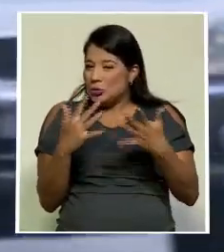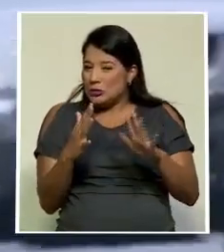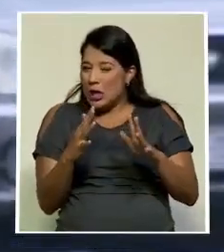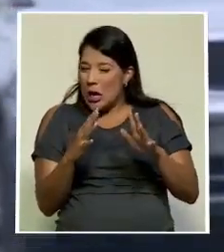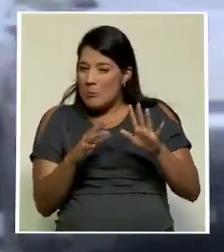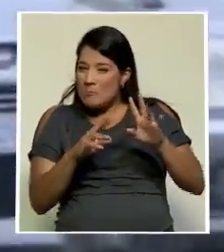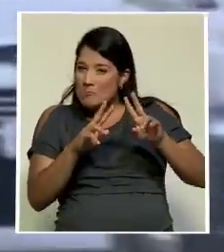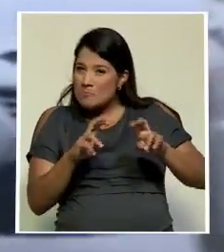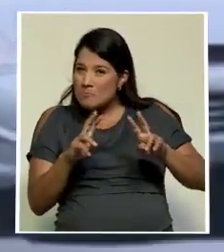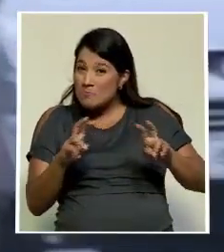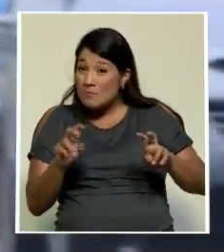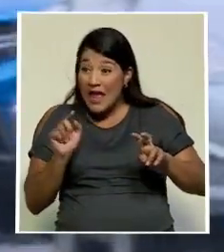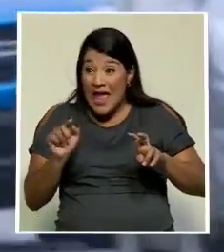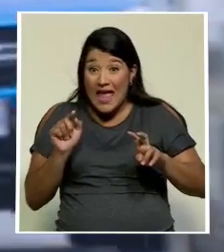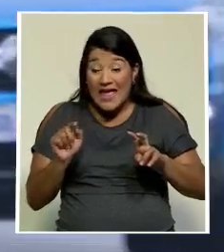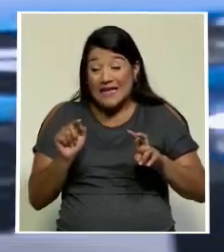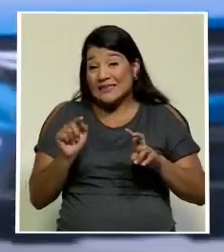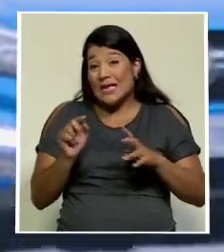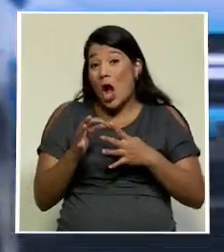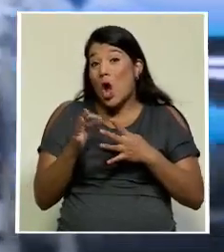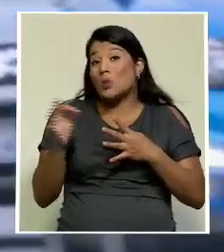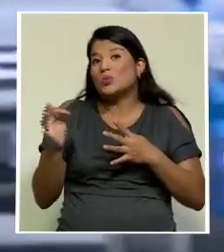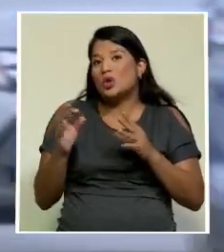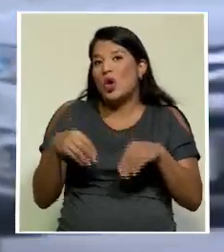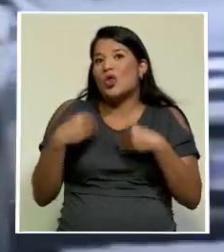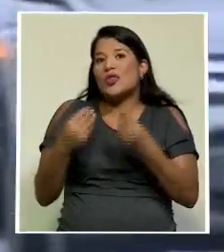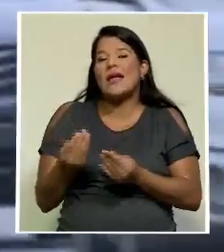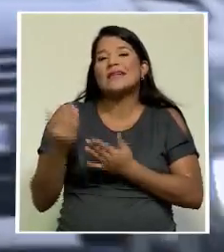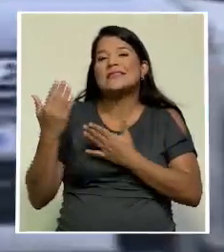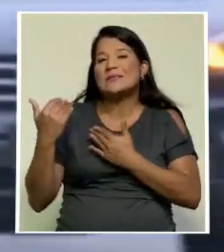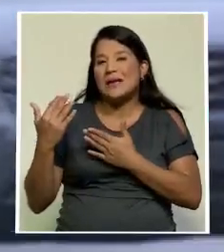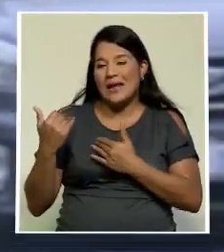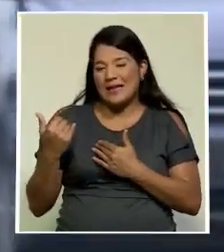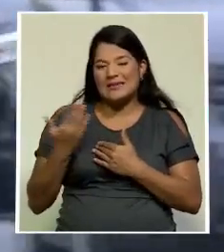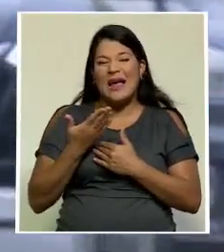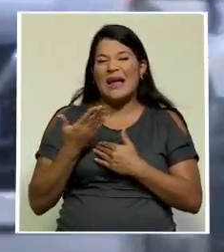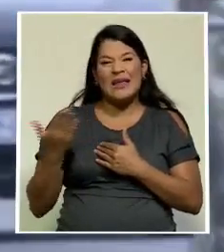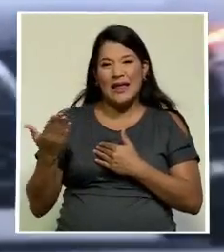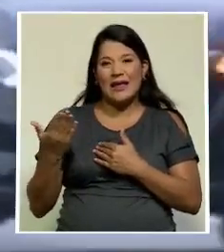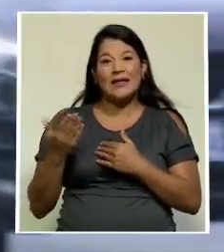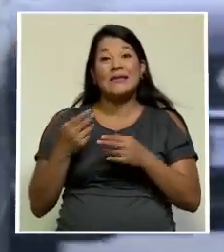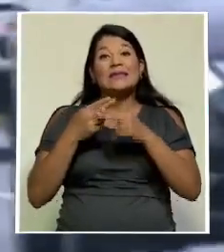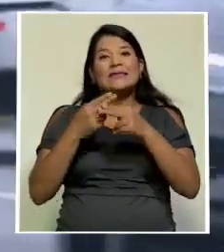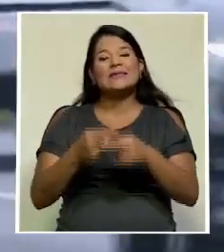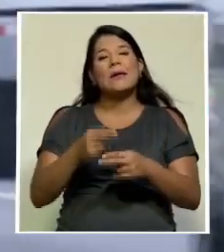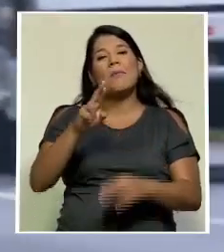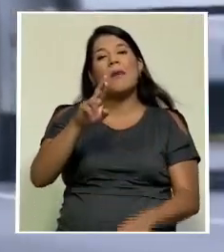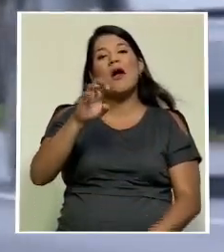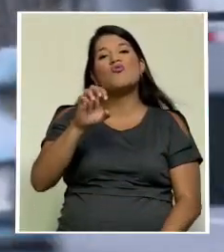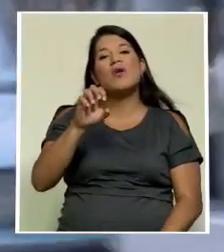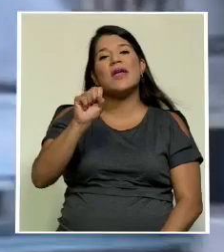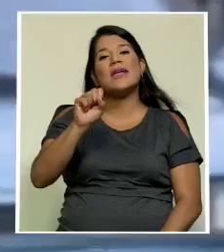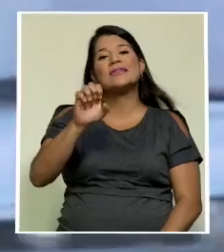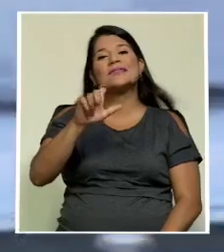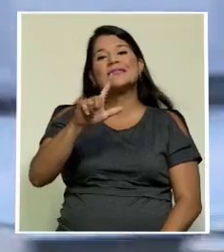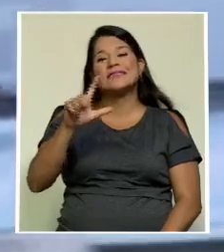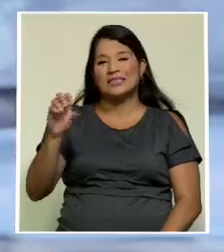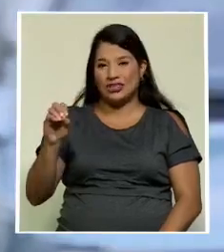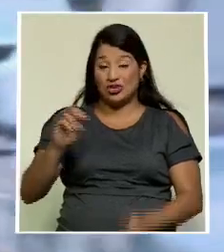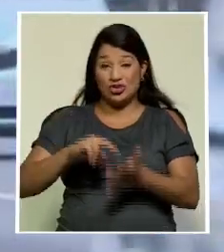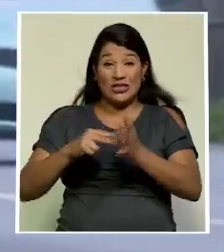esperanza a quienes apoyan la rebaja en el derecho de circulación. Se trata del denominado resello, que significa que después del veto